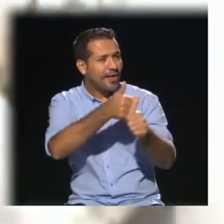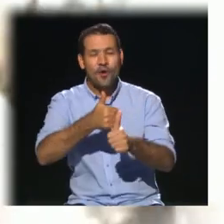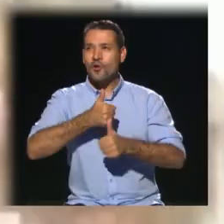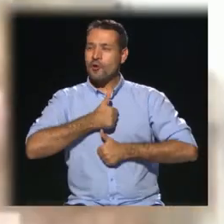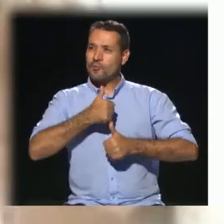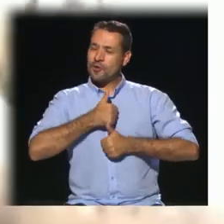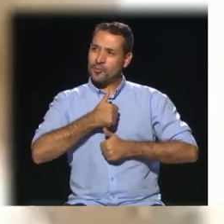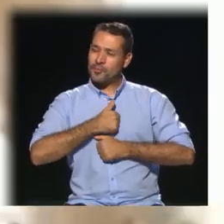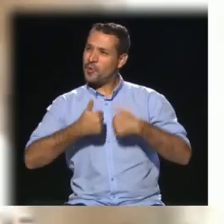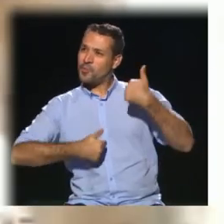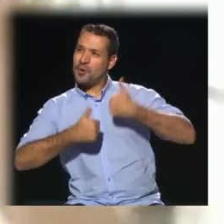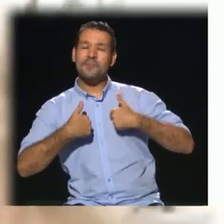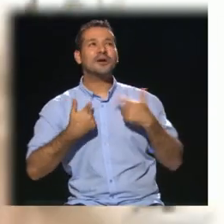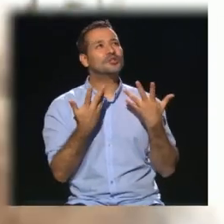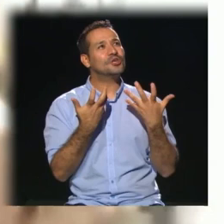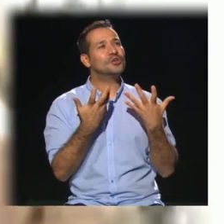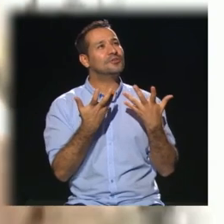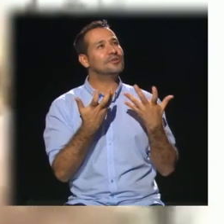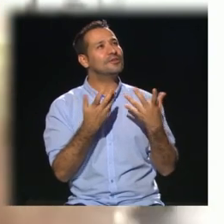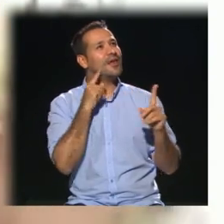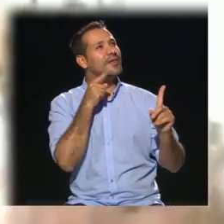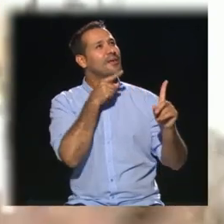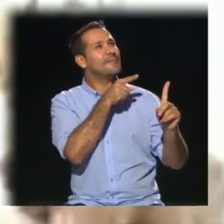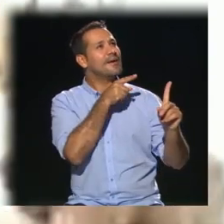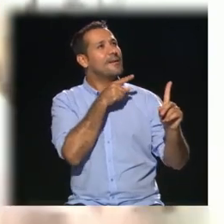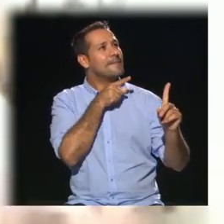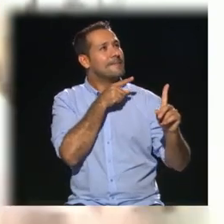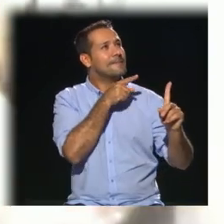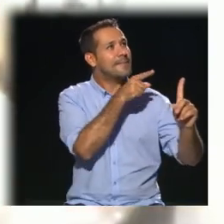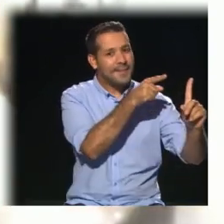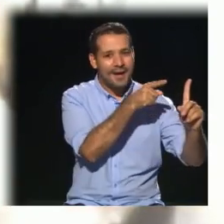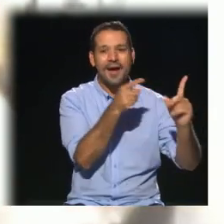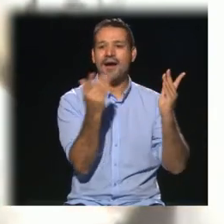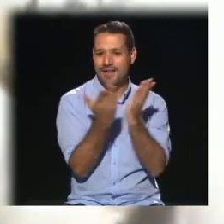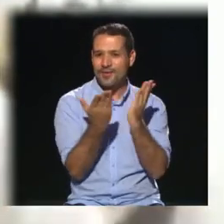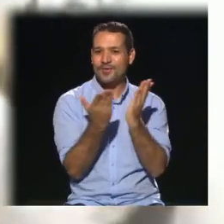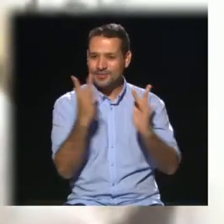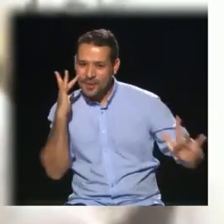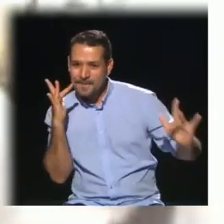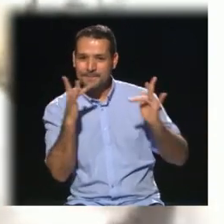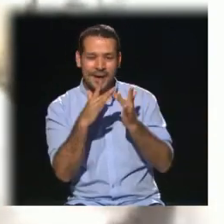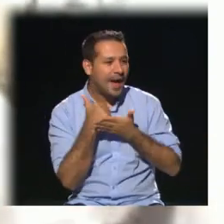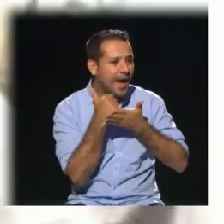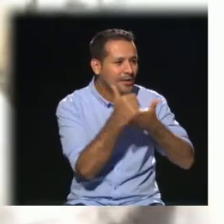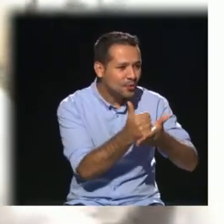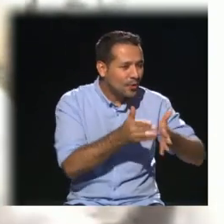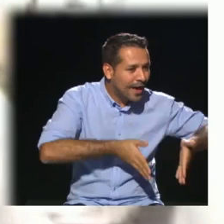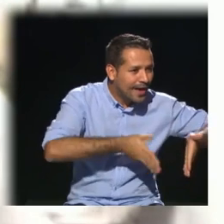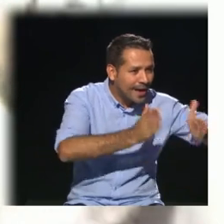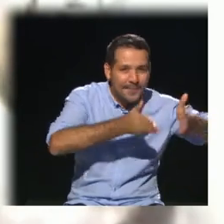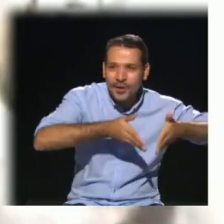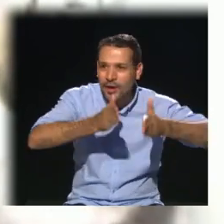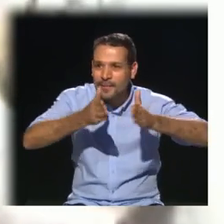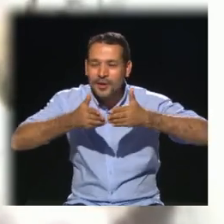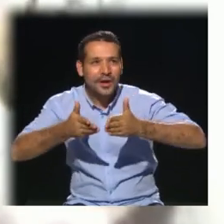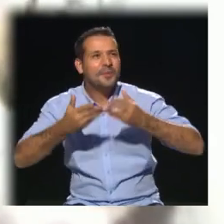eso es fundamental. La educación tiene que posibilitar los caminos a los estudiantes y a los docentes para descubrir